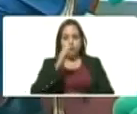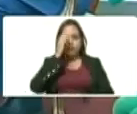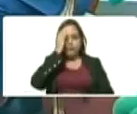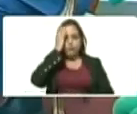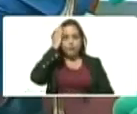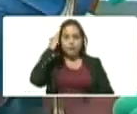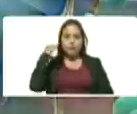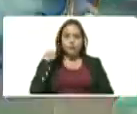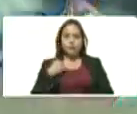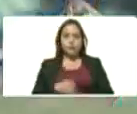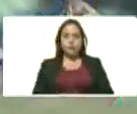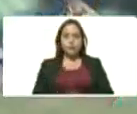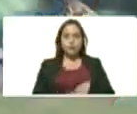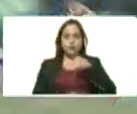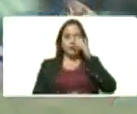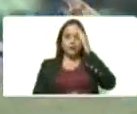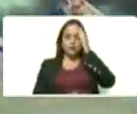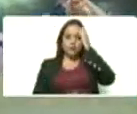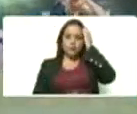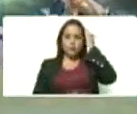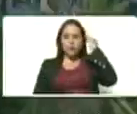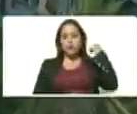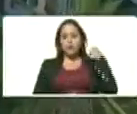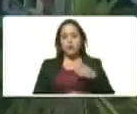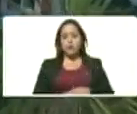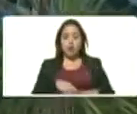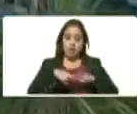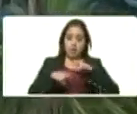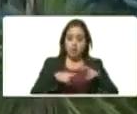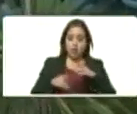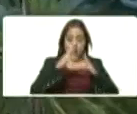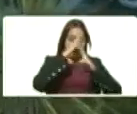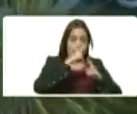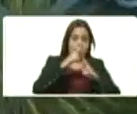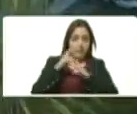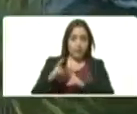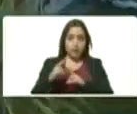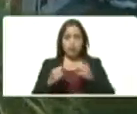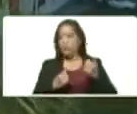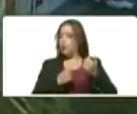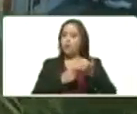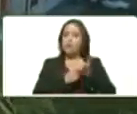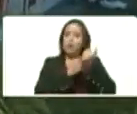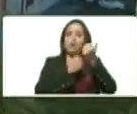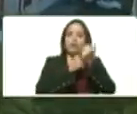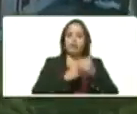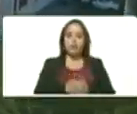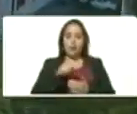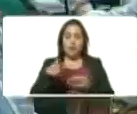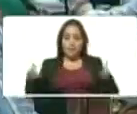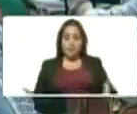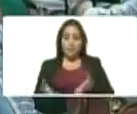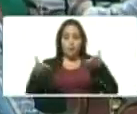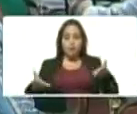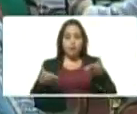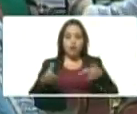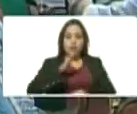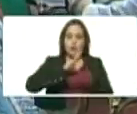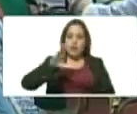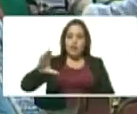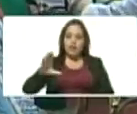el respeto mutuo y la solidaridad compartida. Impulsan los principios de soberanía, solidaridad